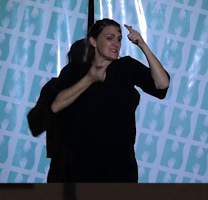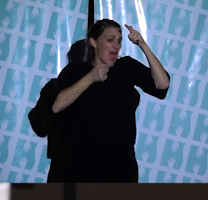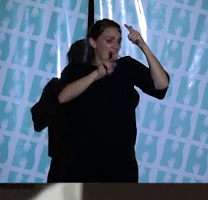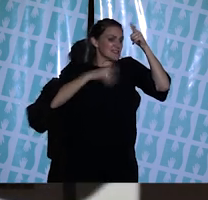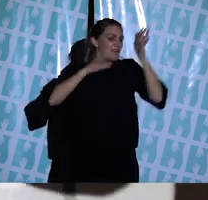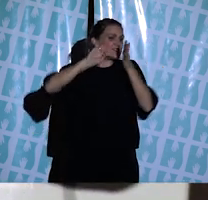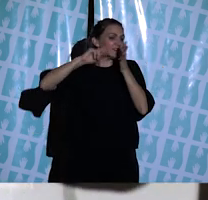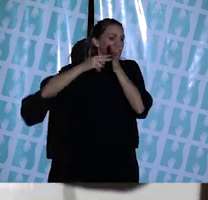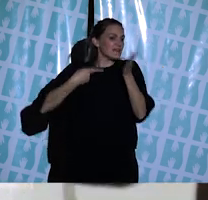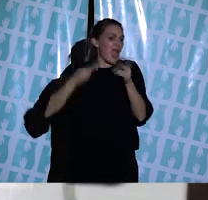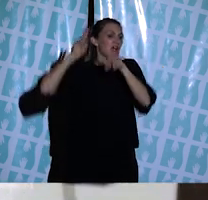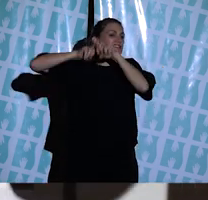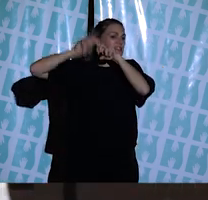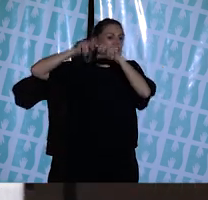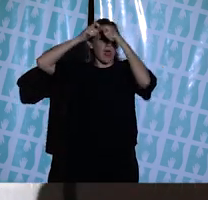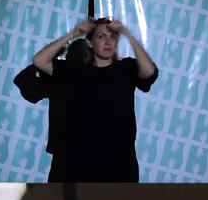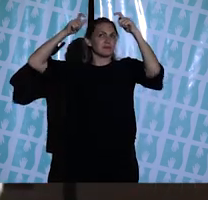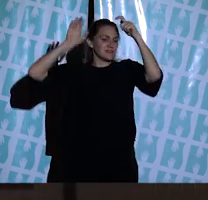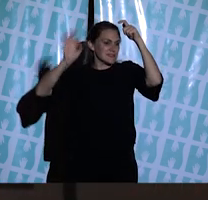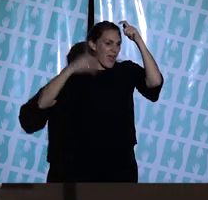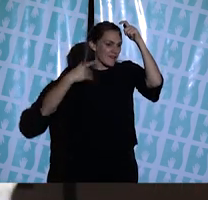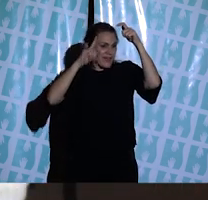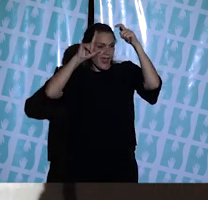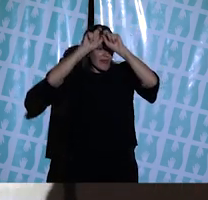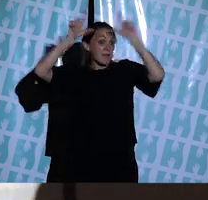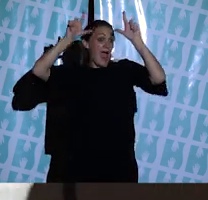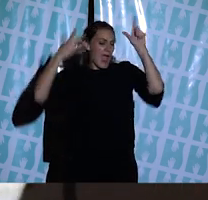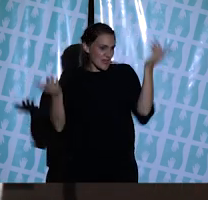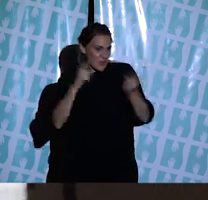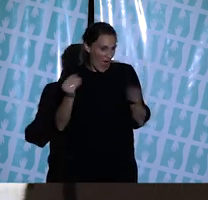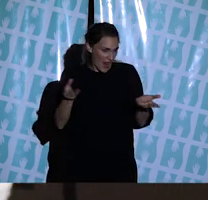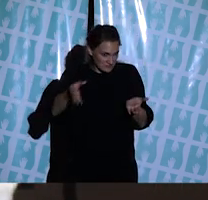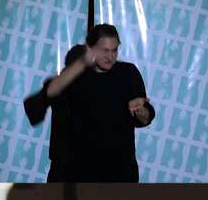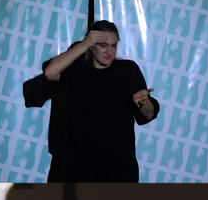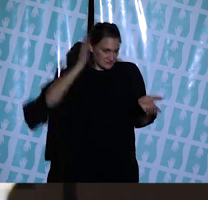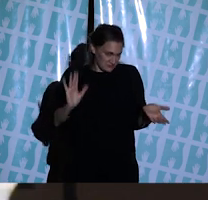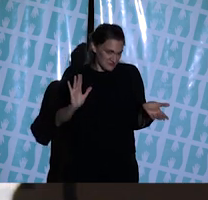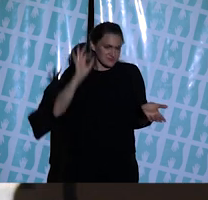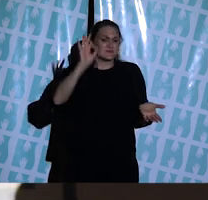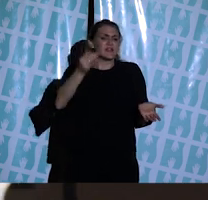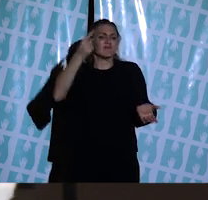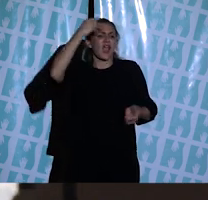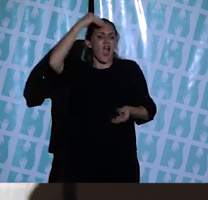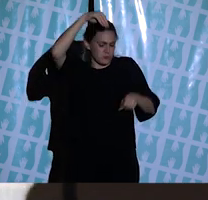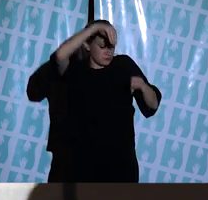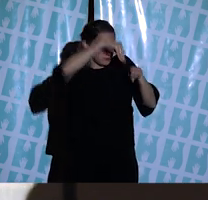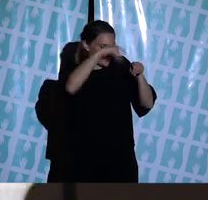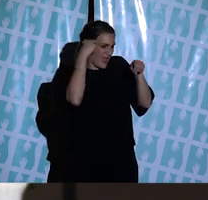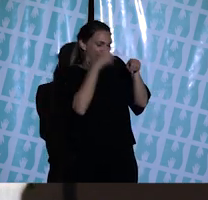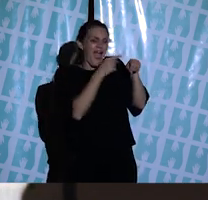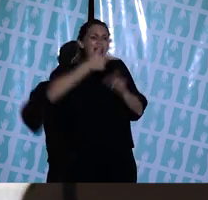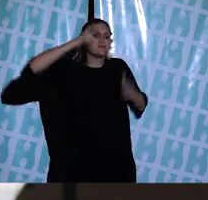qué es, silla, ya saben qué es. Eso tiene que ver con algo central de la organización, de la